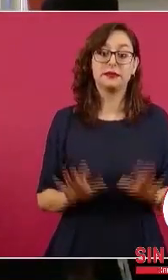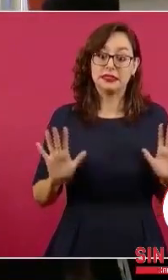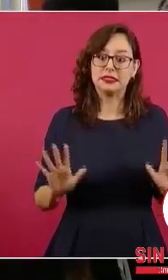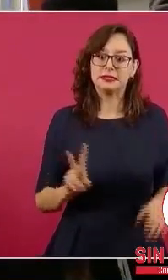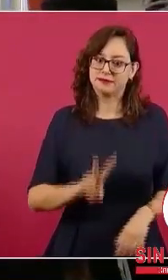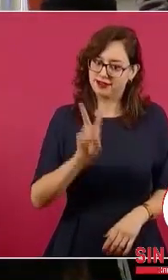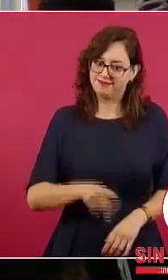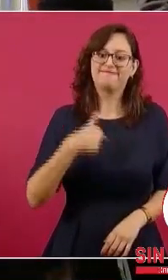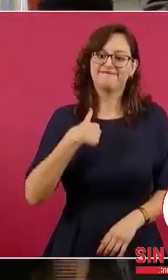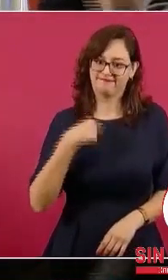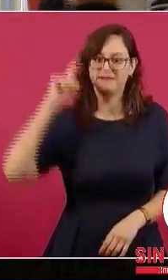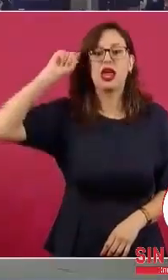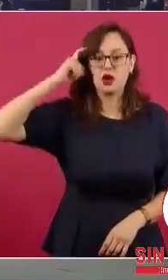sí calienta, como dicen.